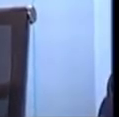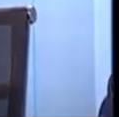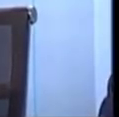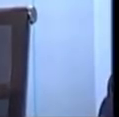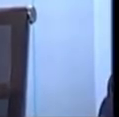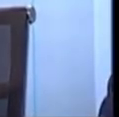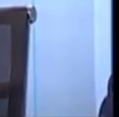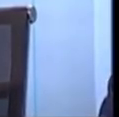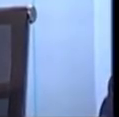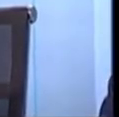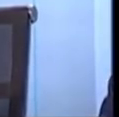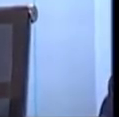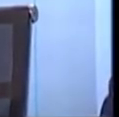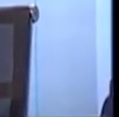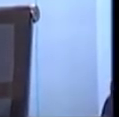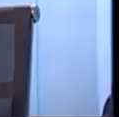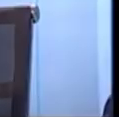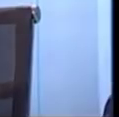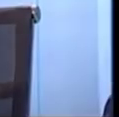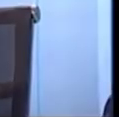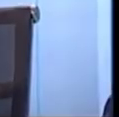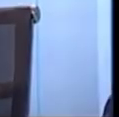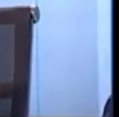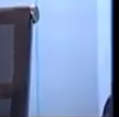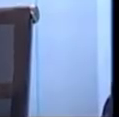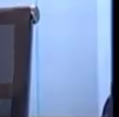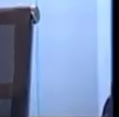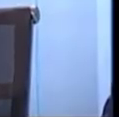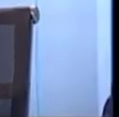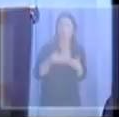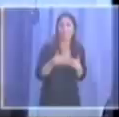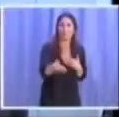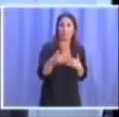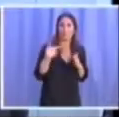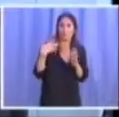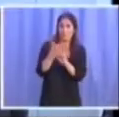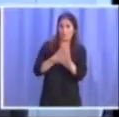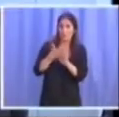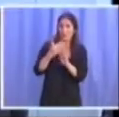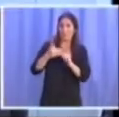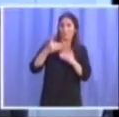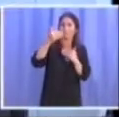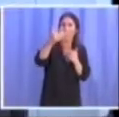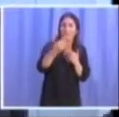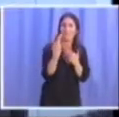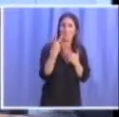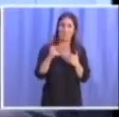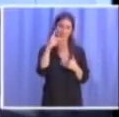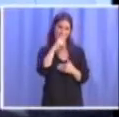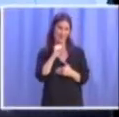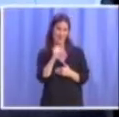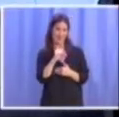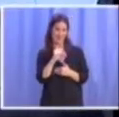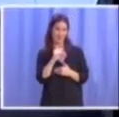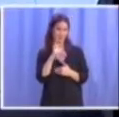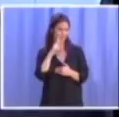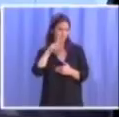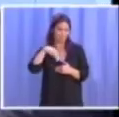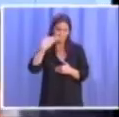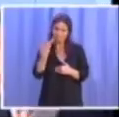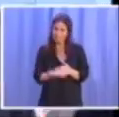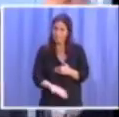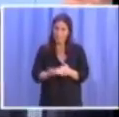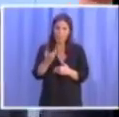más determinante del presente y el futuro. Les hablamos de los próximos 20 años. Se hace imprescindible tomar